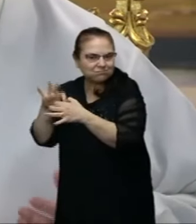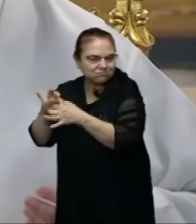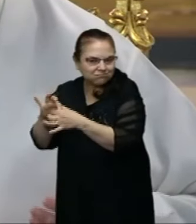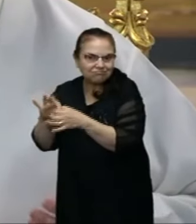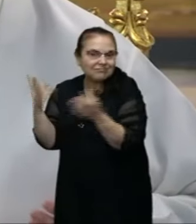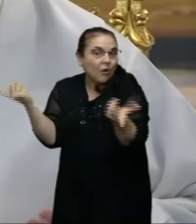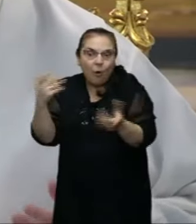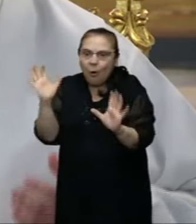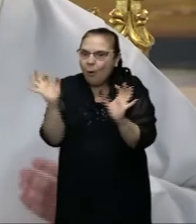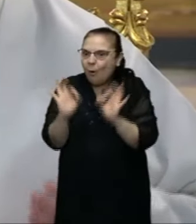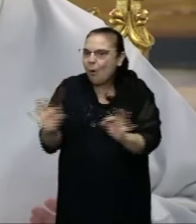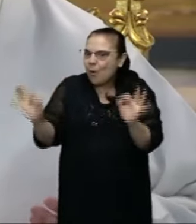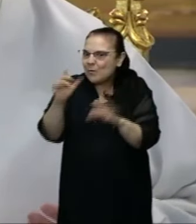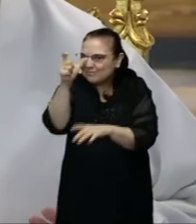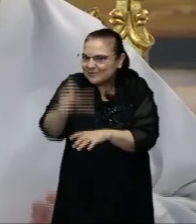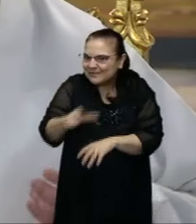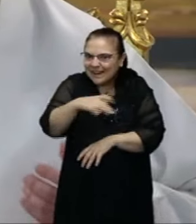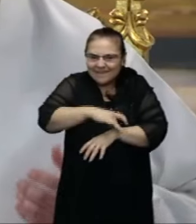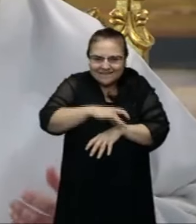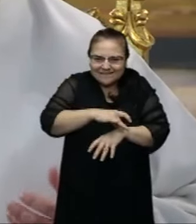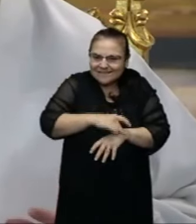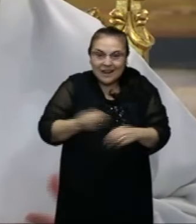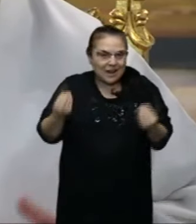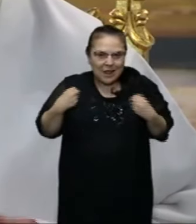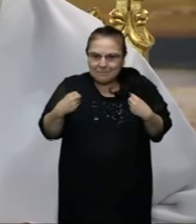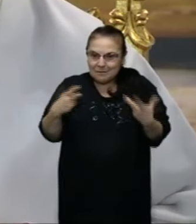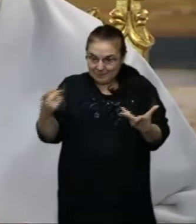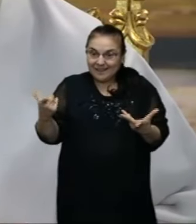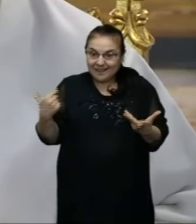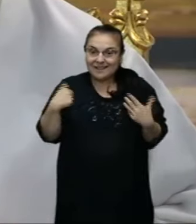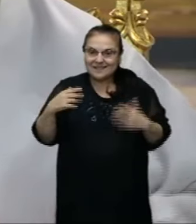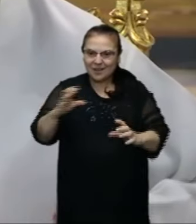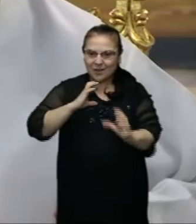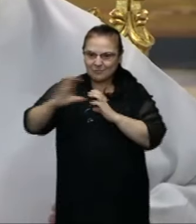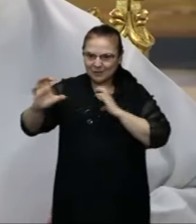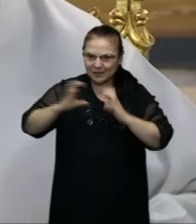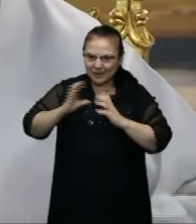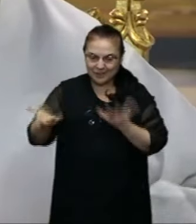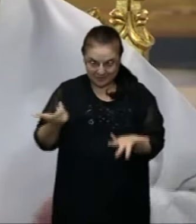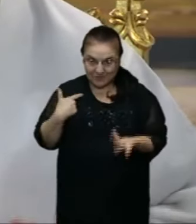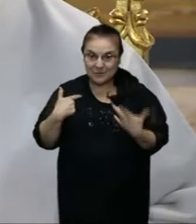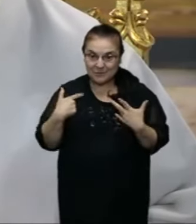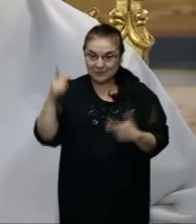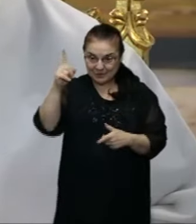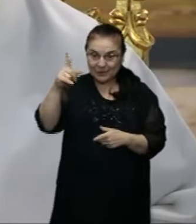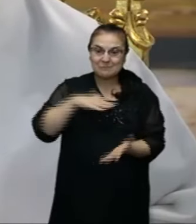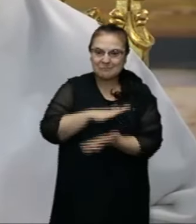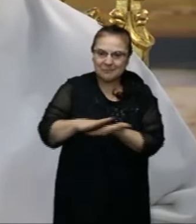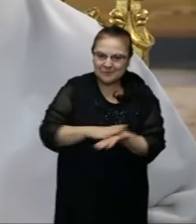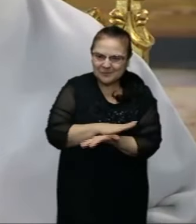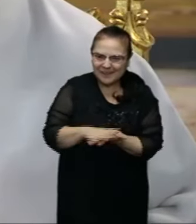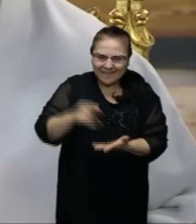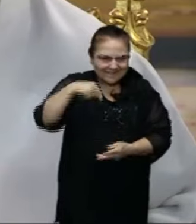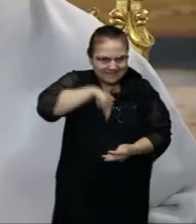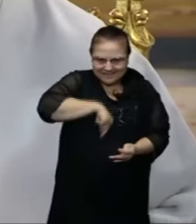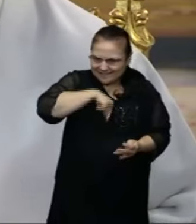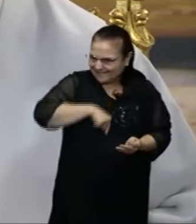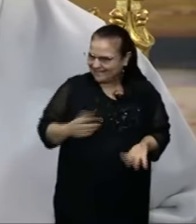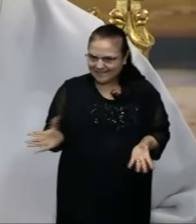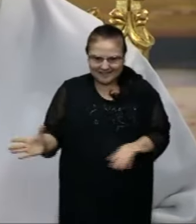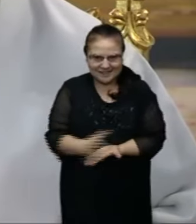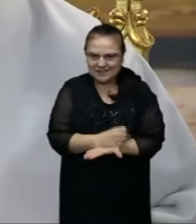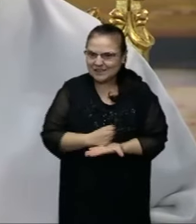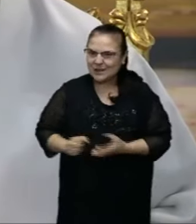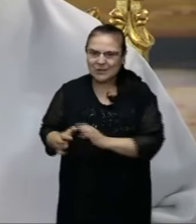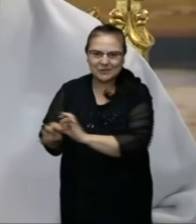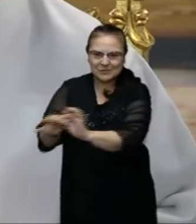es el momento de vivir esa comunicación de Dios palabra, como vivíamos el domingo, que nos hace ahora también sentirnos todos unidos en